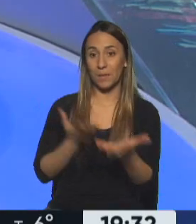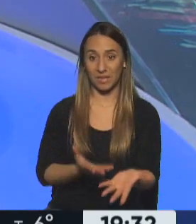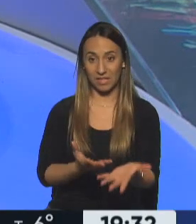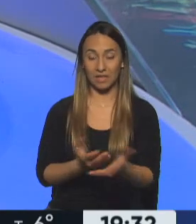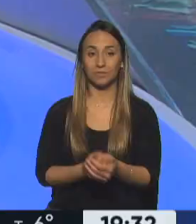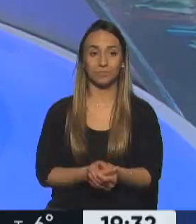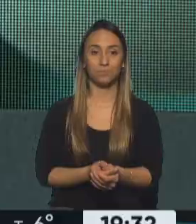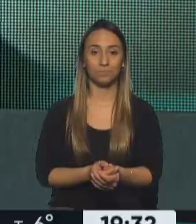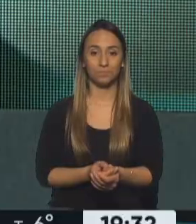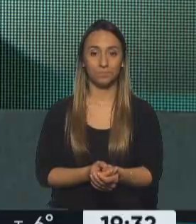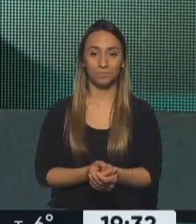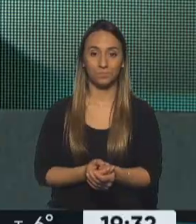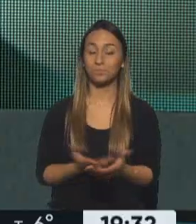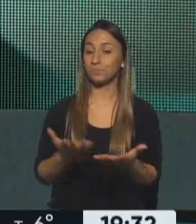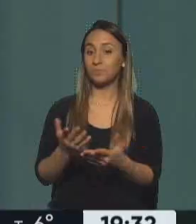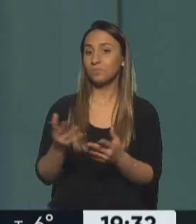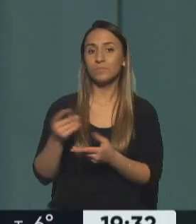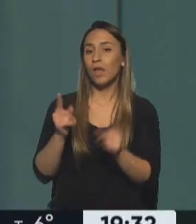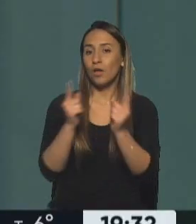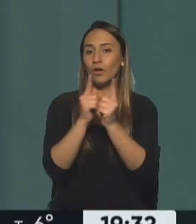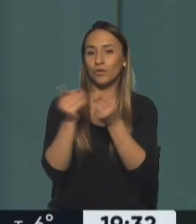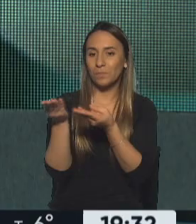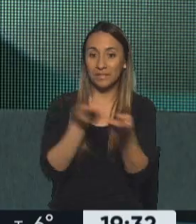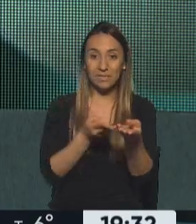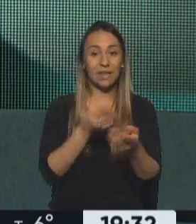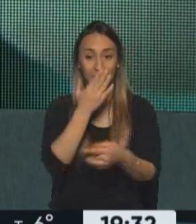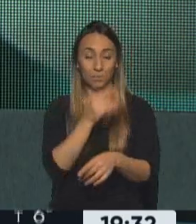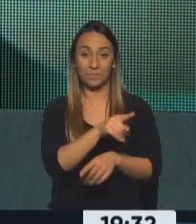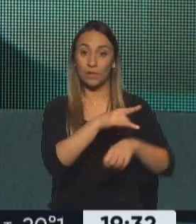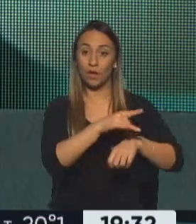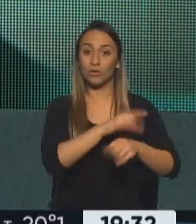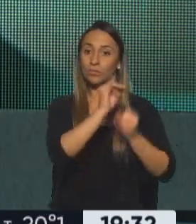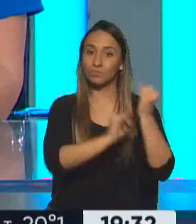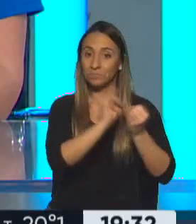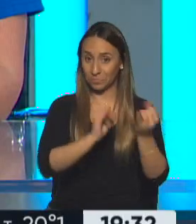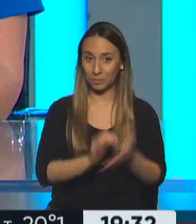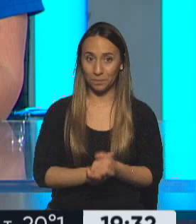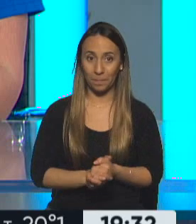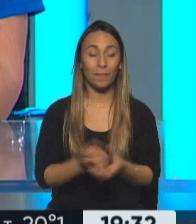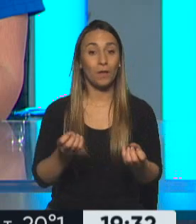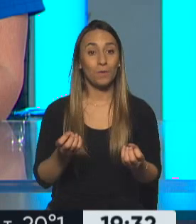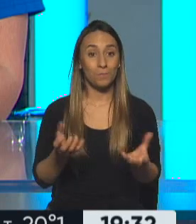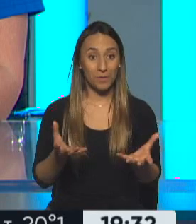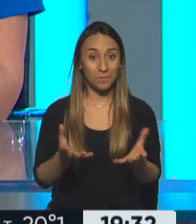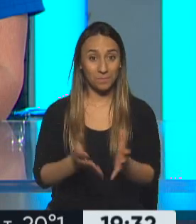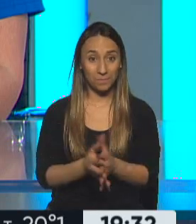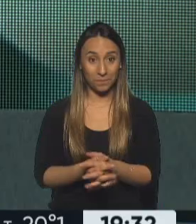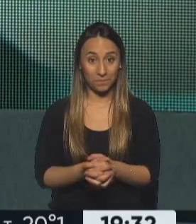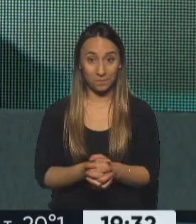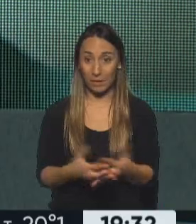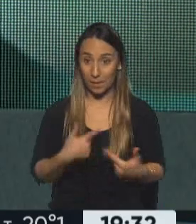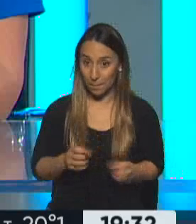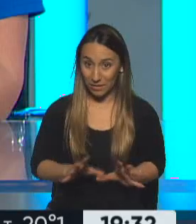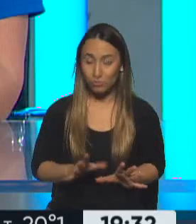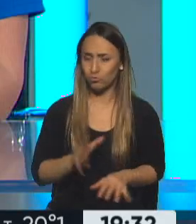con el doctor Perrone. Una presentación cortita y el doctor ya nos va a comentar la introducción para luego empezar. Bueno. ¿Yo empiezo? Sí,